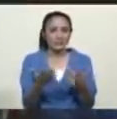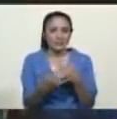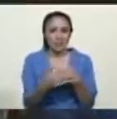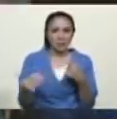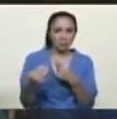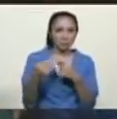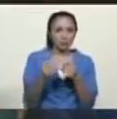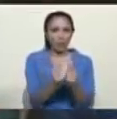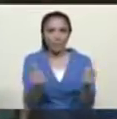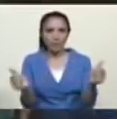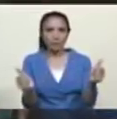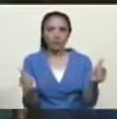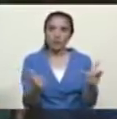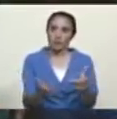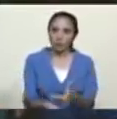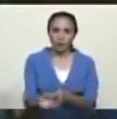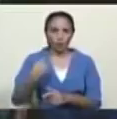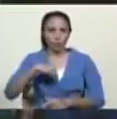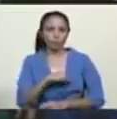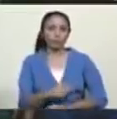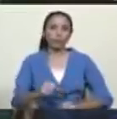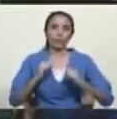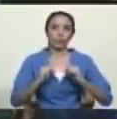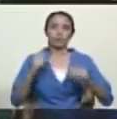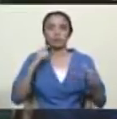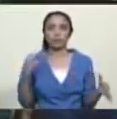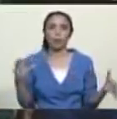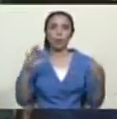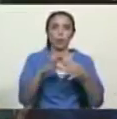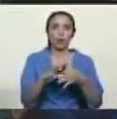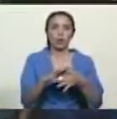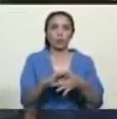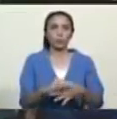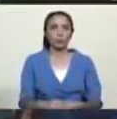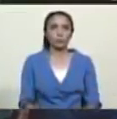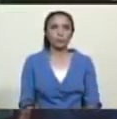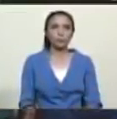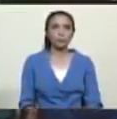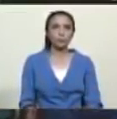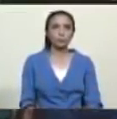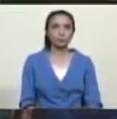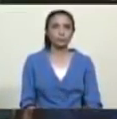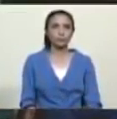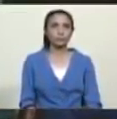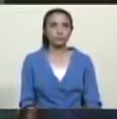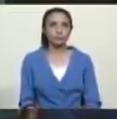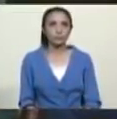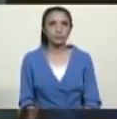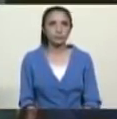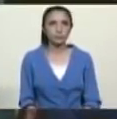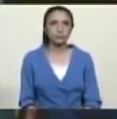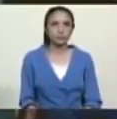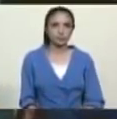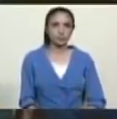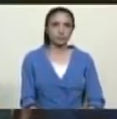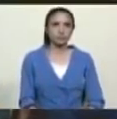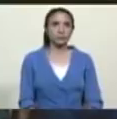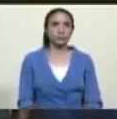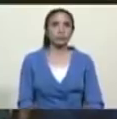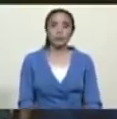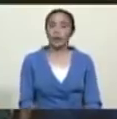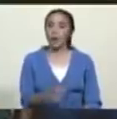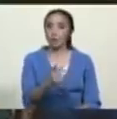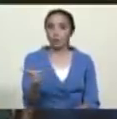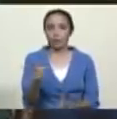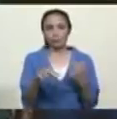fuerzas, salgamos nosotros más unidos todavía. En la medida que las fuerzas